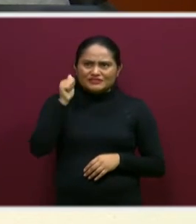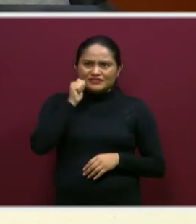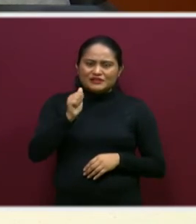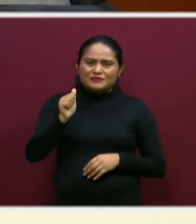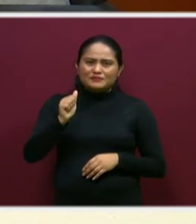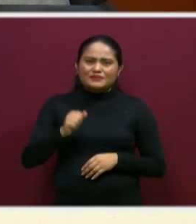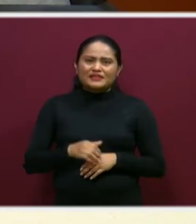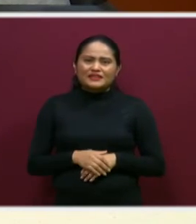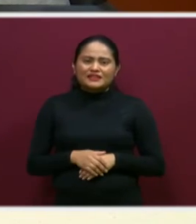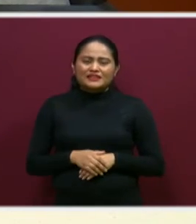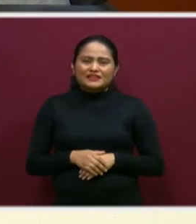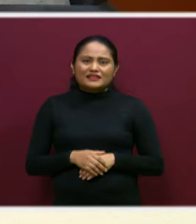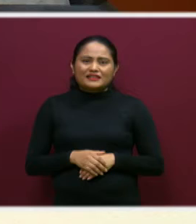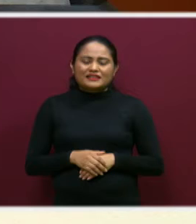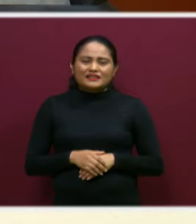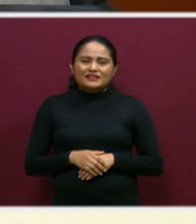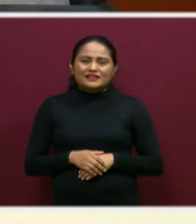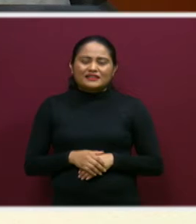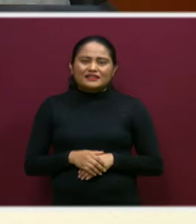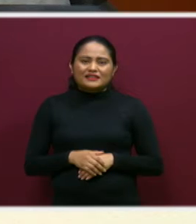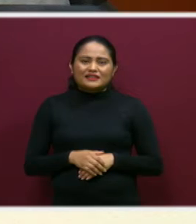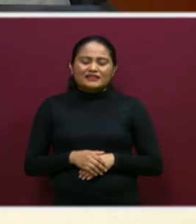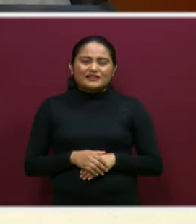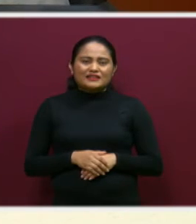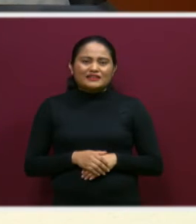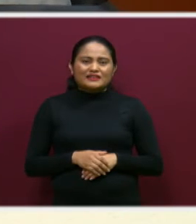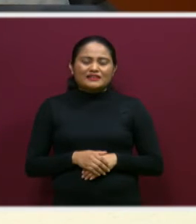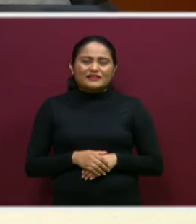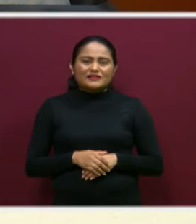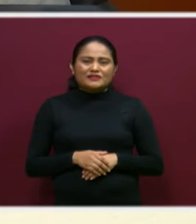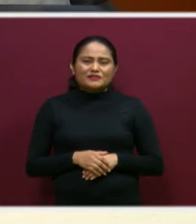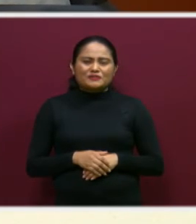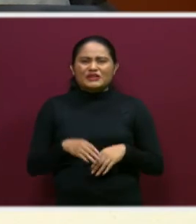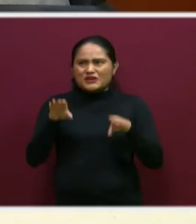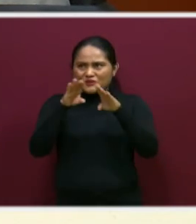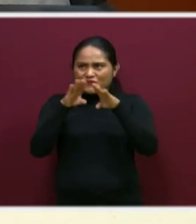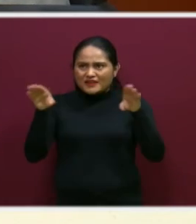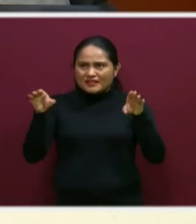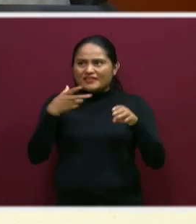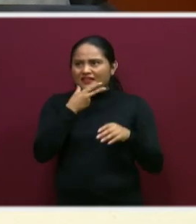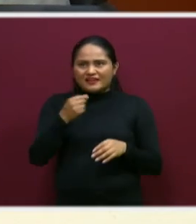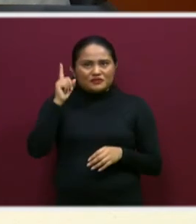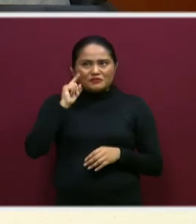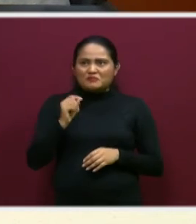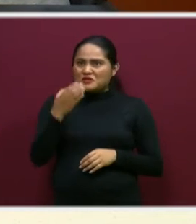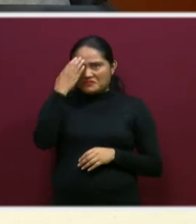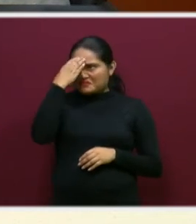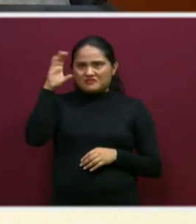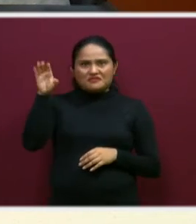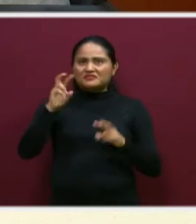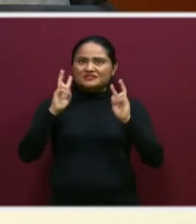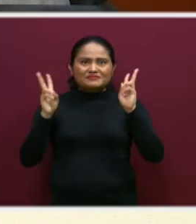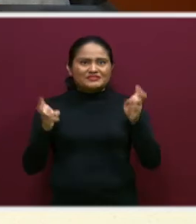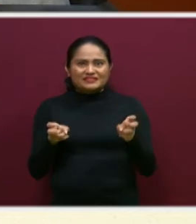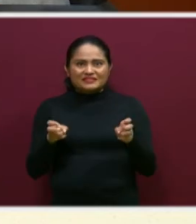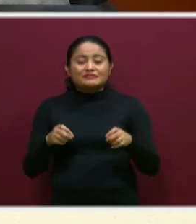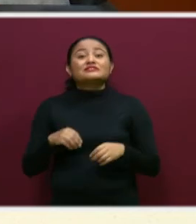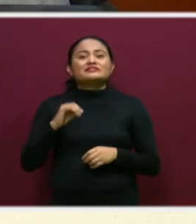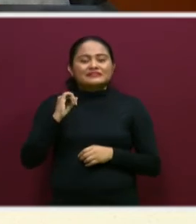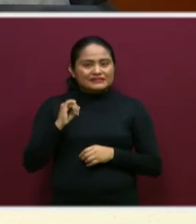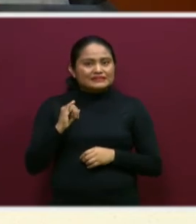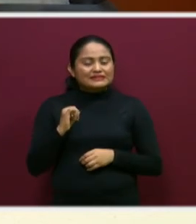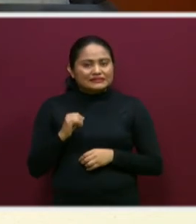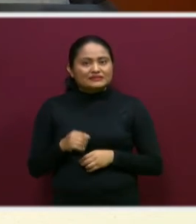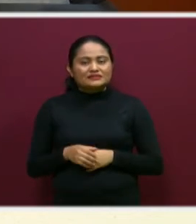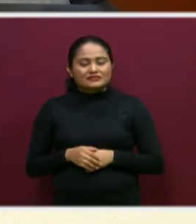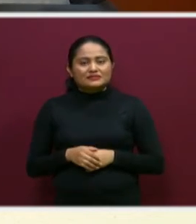conocemos el concepto o no conocemos la relevancia y la importancia del tema es correcto sí y todos los talleres están enfocados justamente para